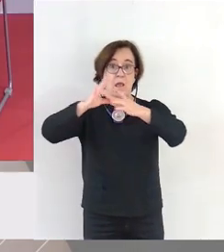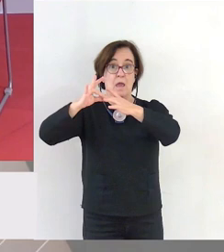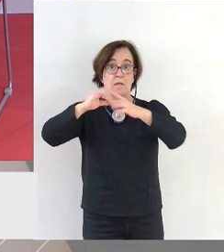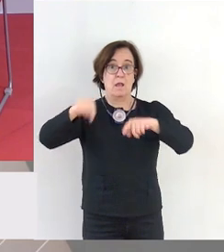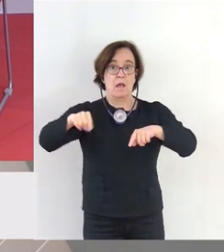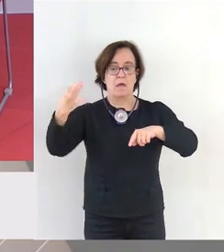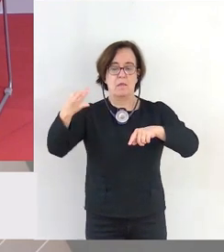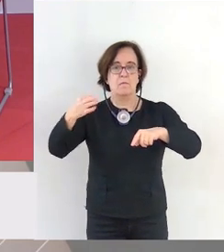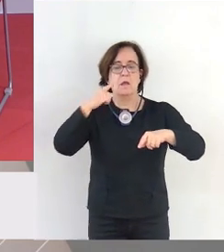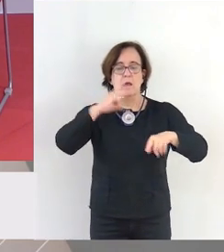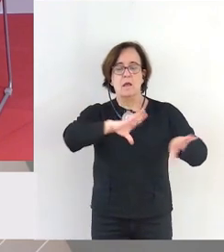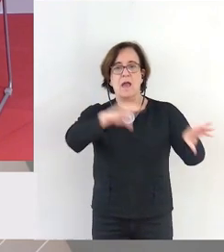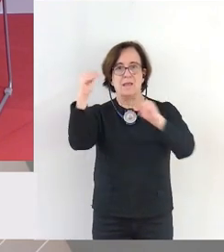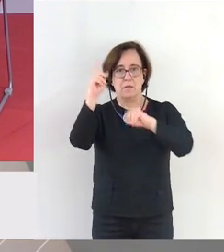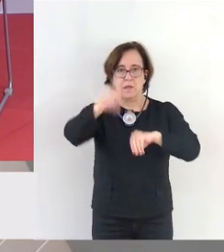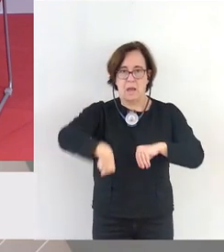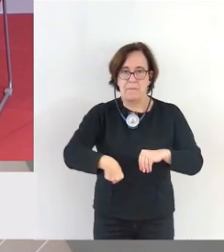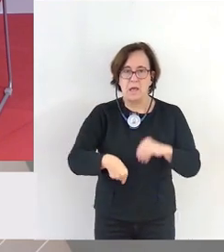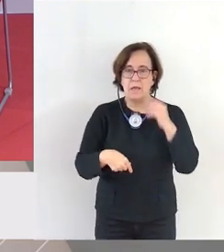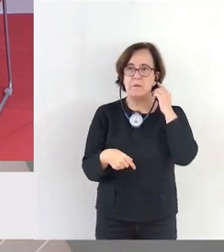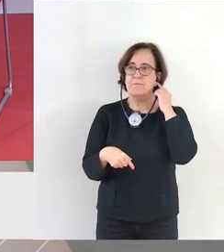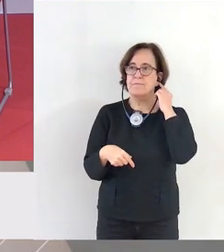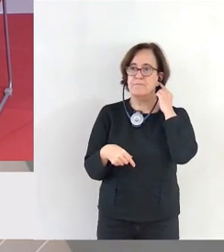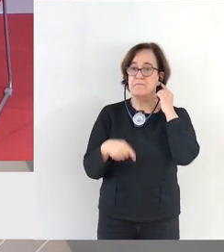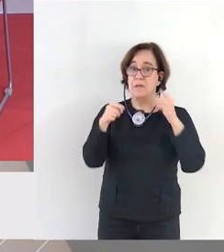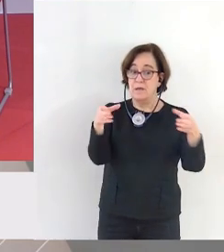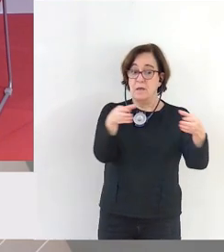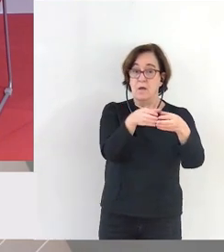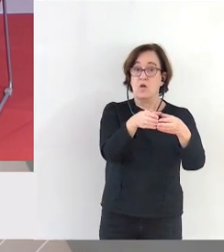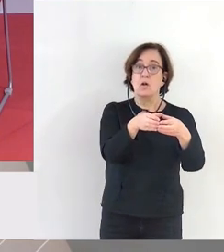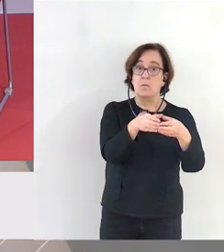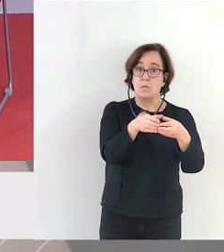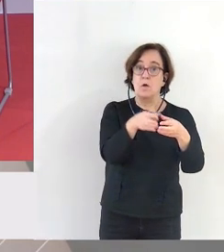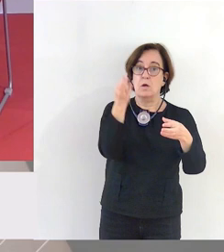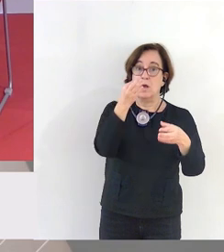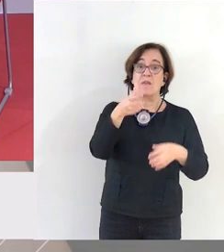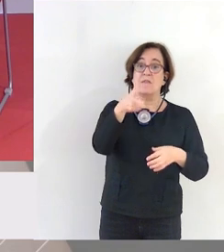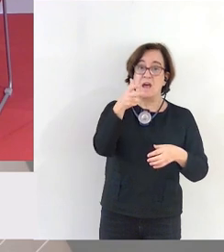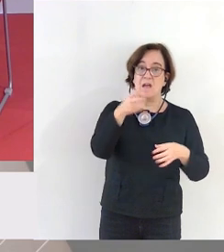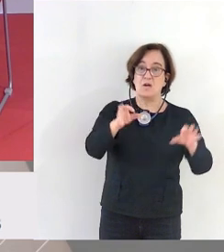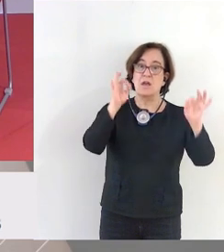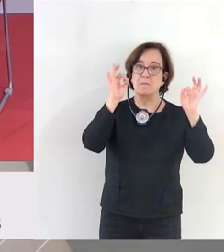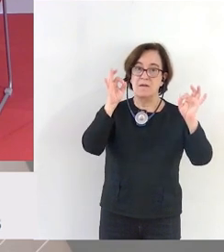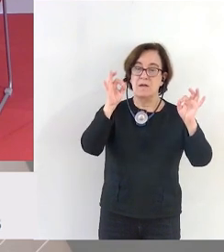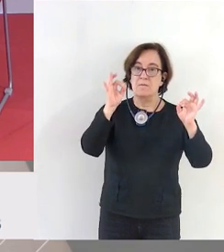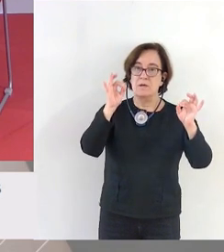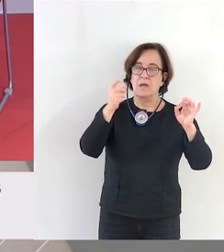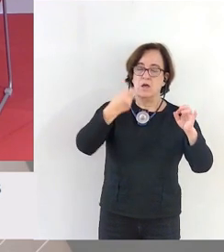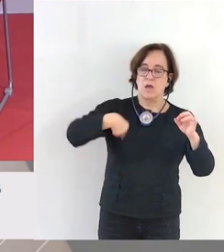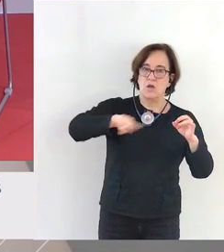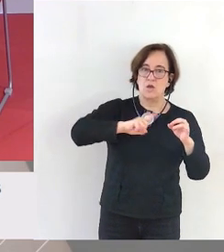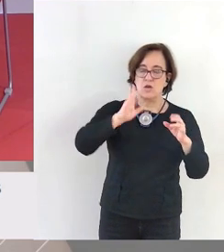que entender que estos grupos tienen derechos específicos y que nosotros tenemos la